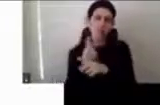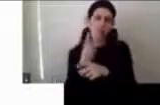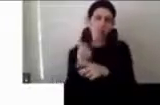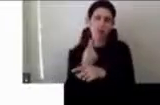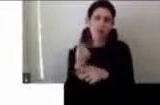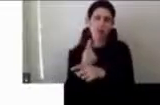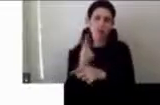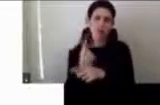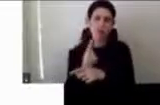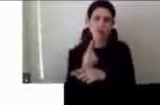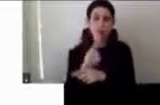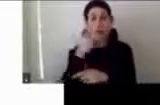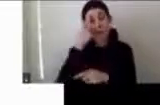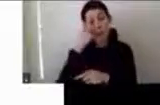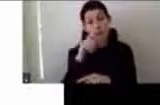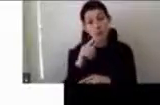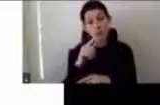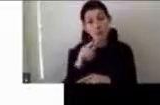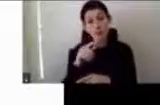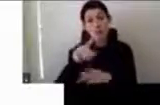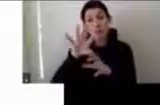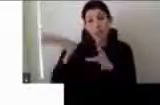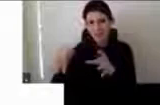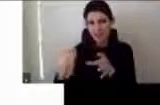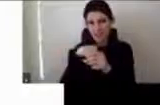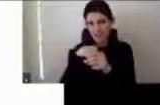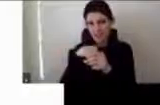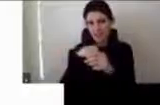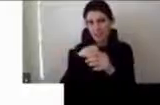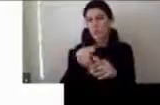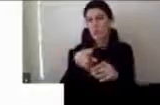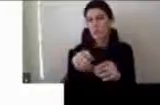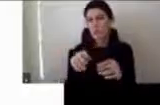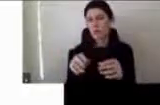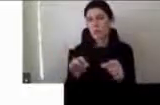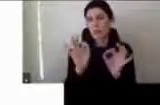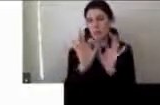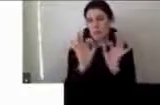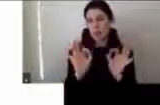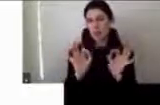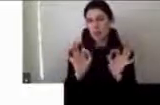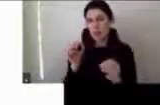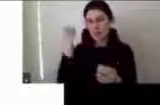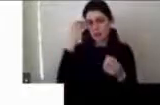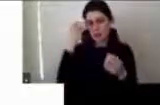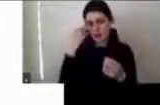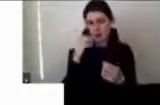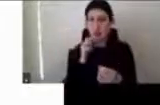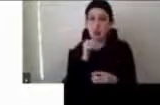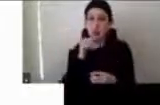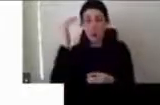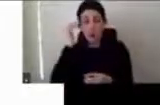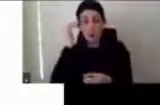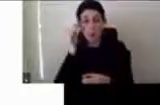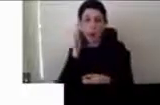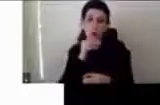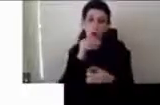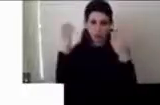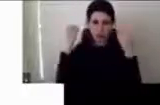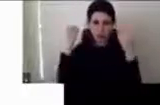pero obviamente está dentro de las claves del aprendizaje, porque, bueno, sin memoria no hay aprendizaje. Lo otro sería